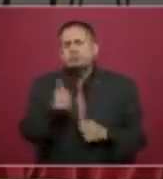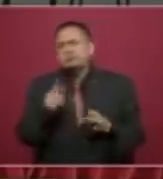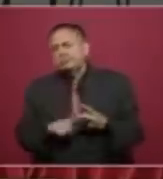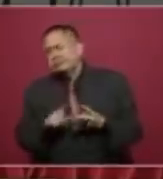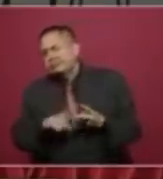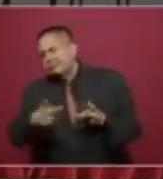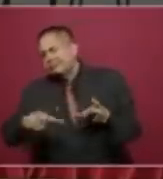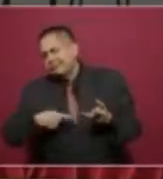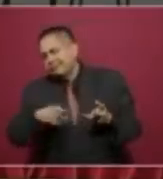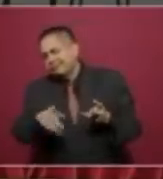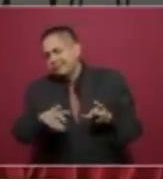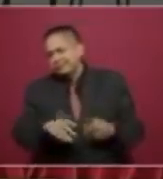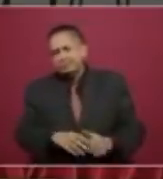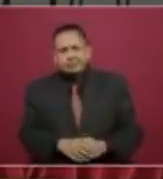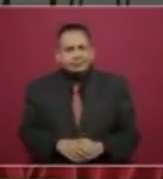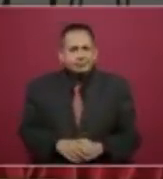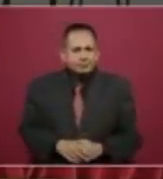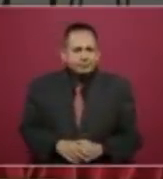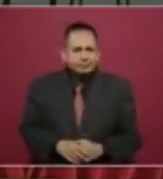preguntaste?